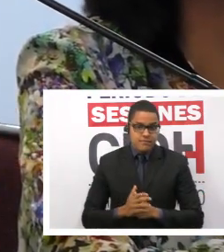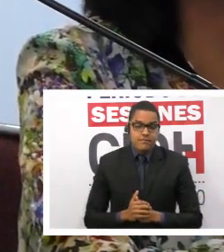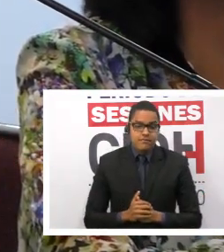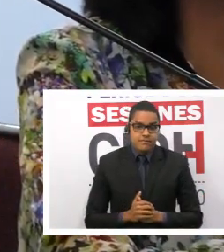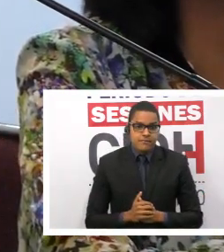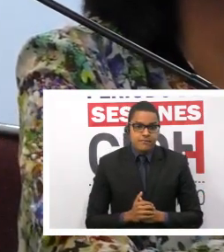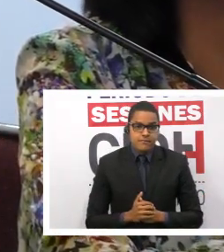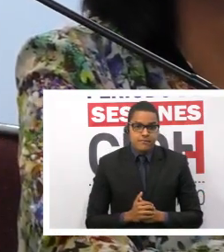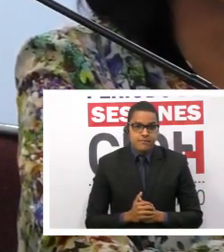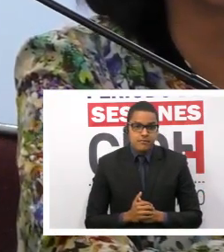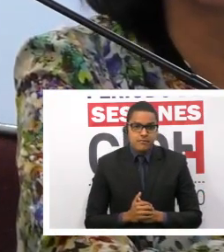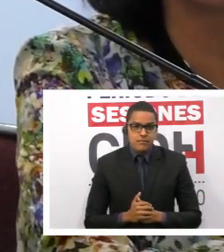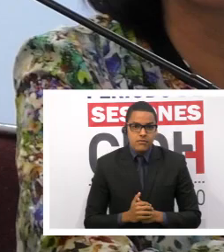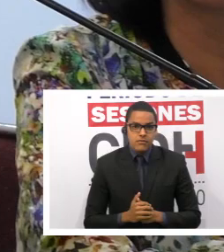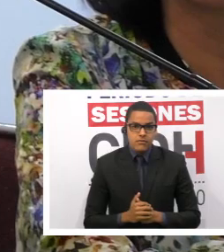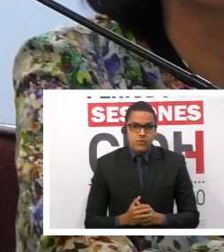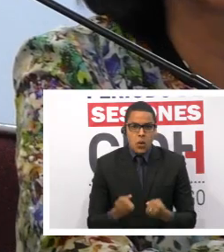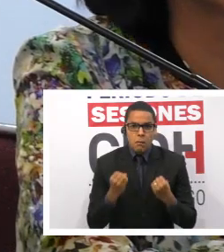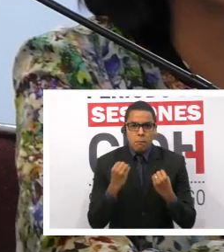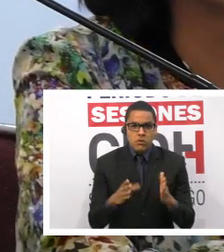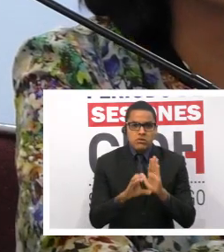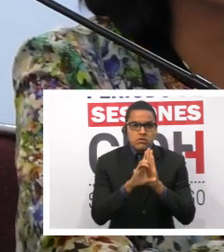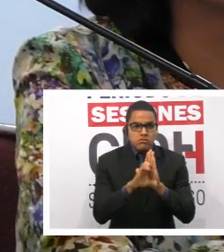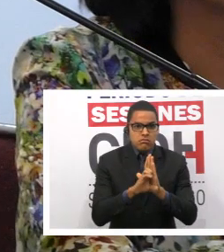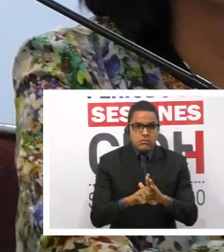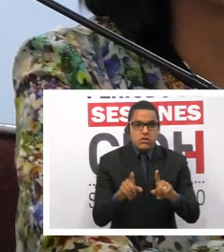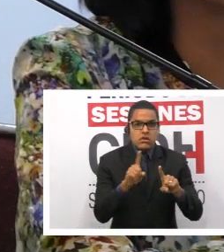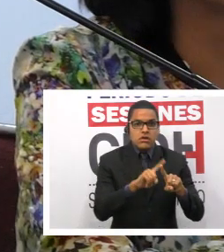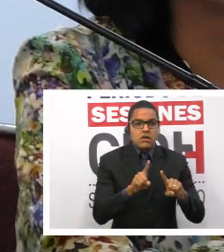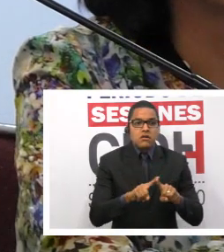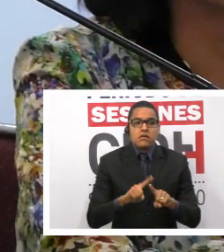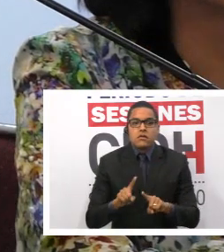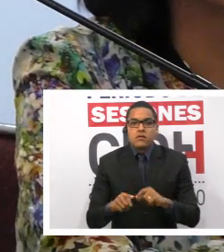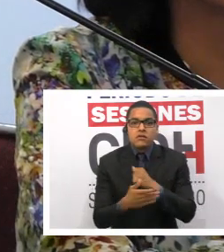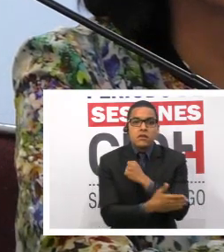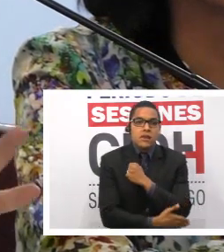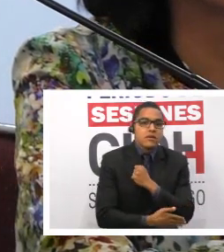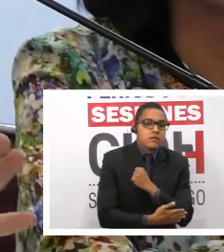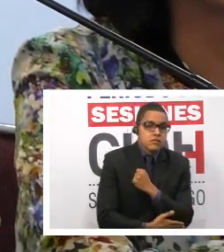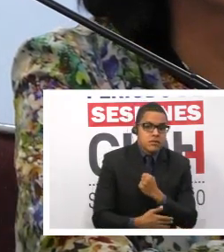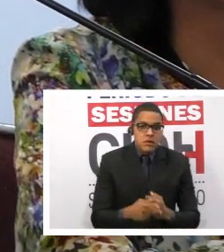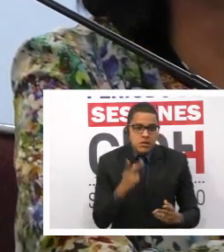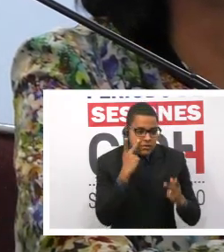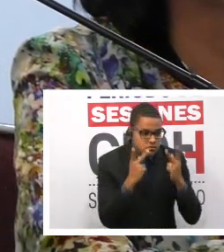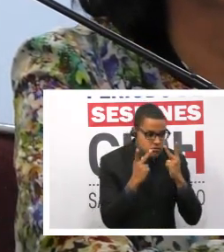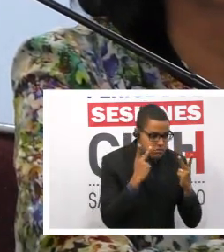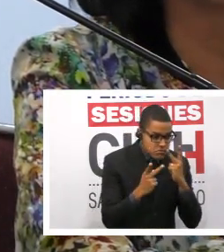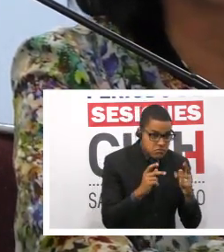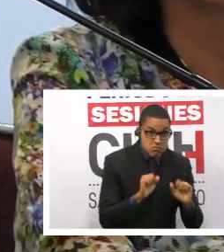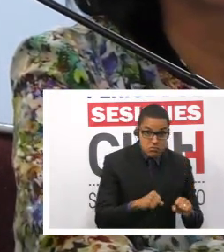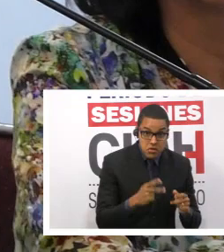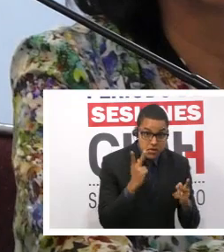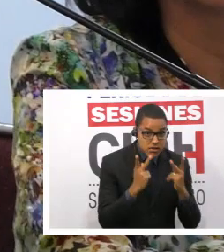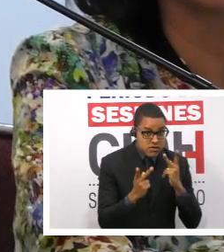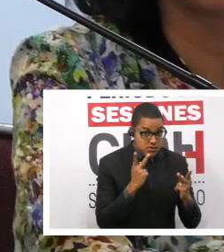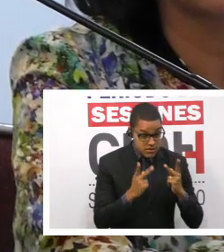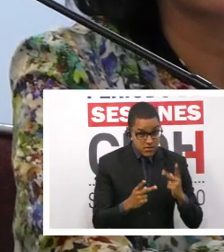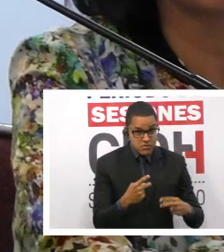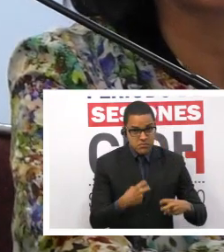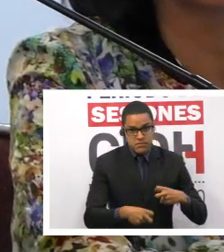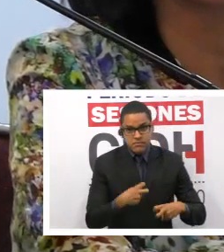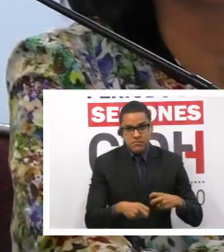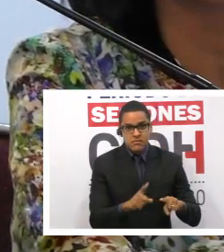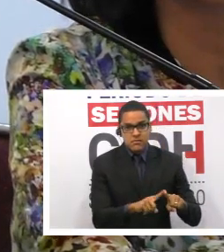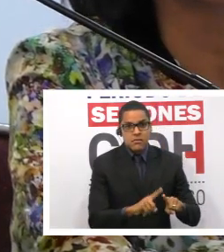numerosos ejemplos de todas nuestras cortes en la región también hay sólo quisiera mencionar un aspecto que hay algunas de estas